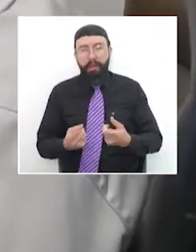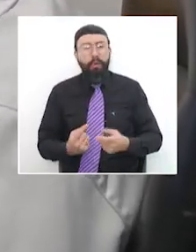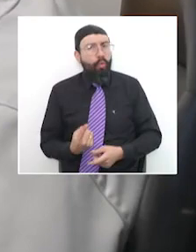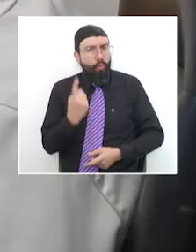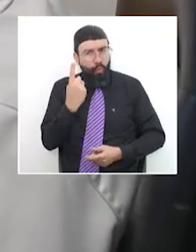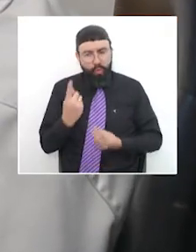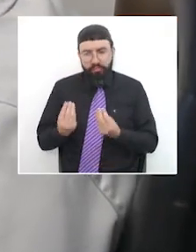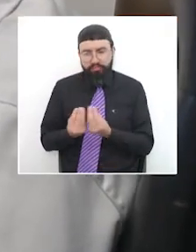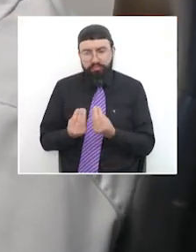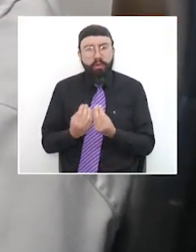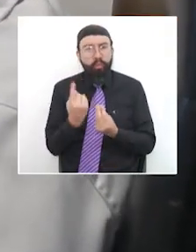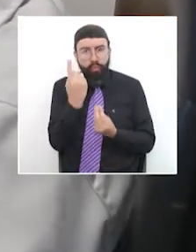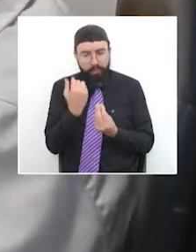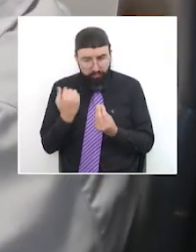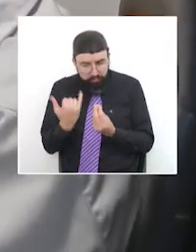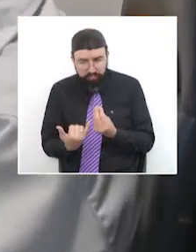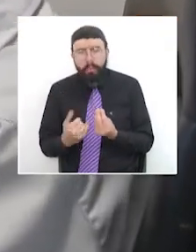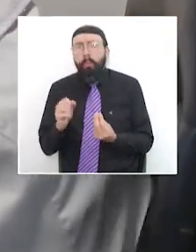puede